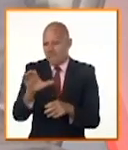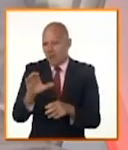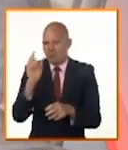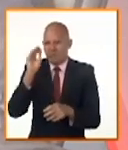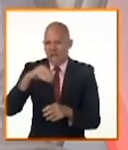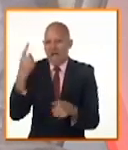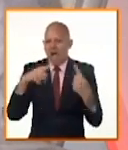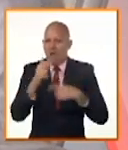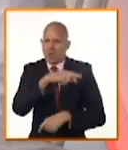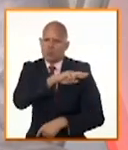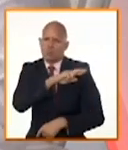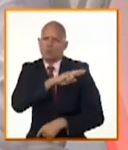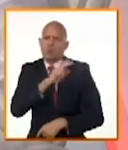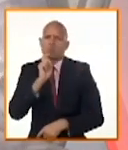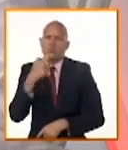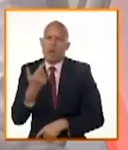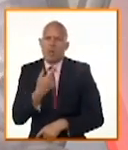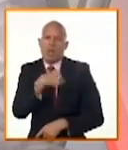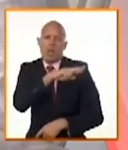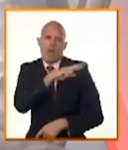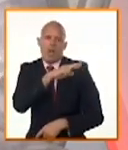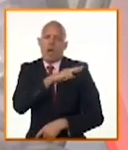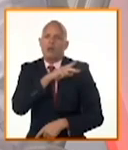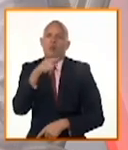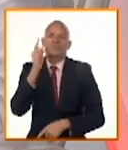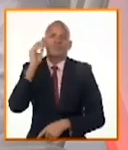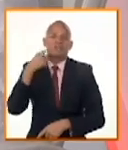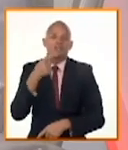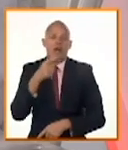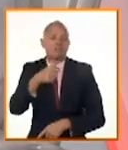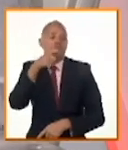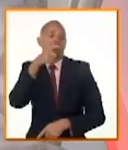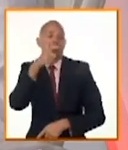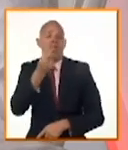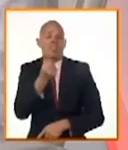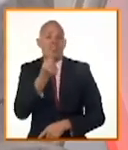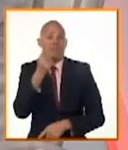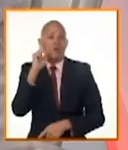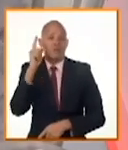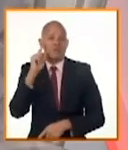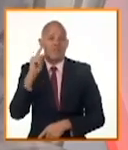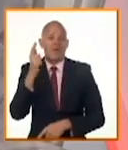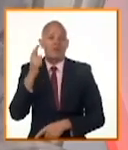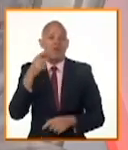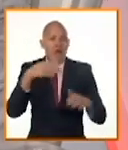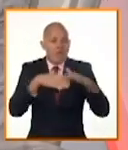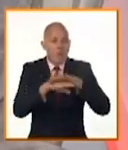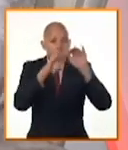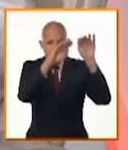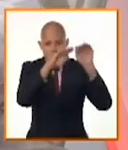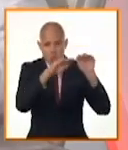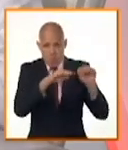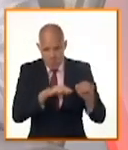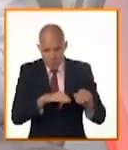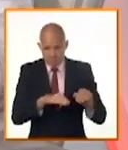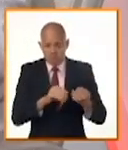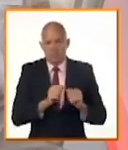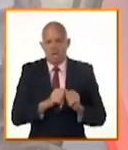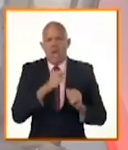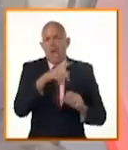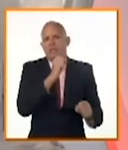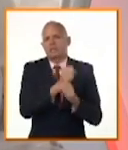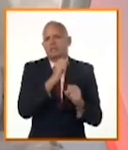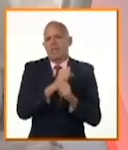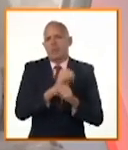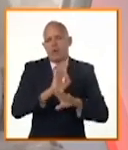de la tarde sobre todo que terminaron su trabajo en la bóveda y pueden ayudar y colaborar también a recibir los depósitos directos a la